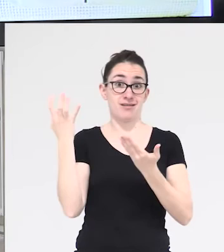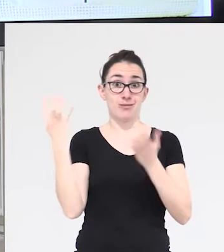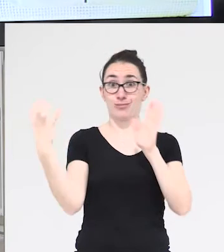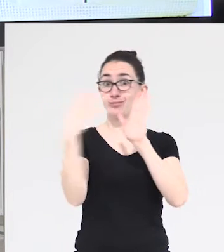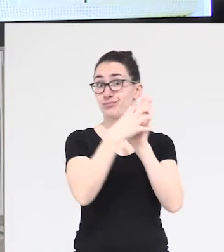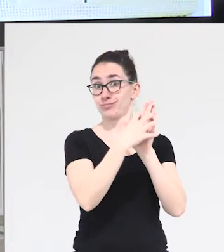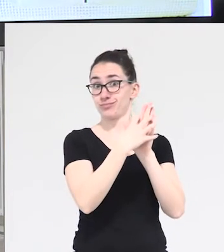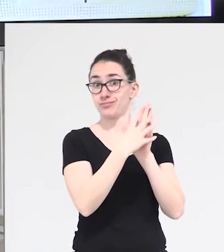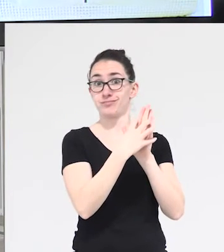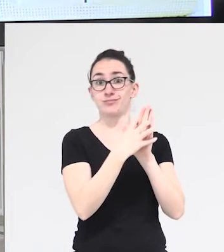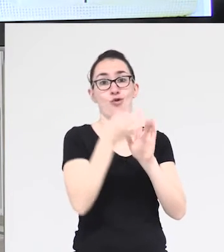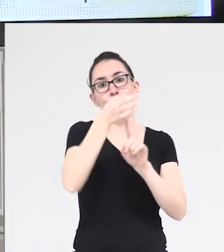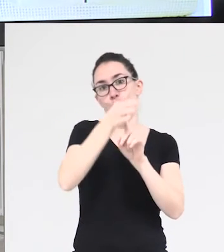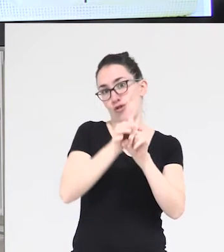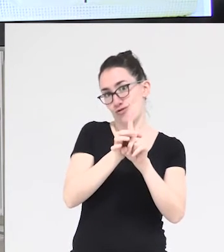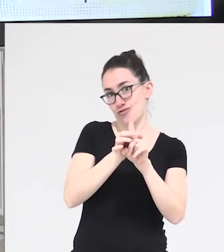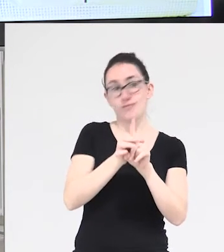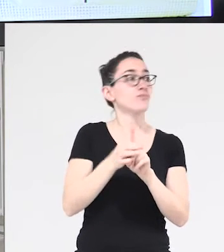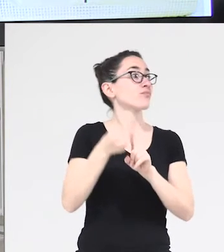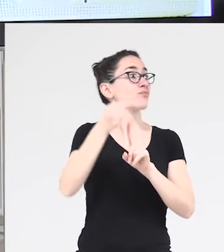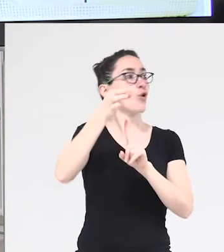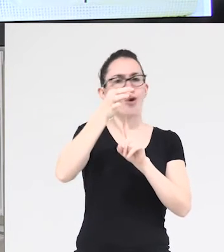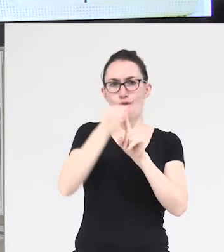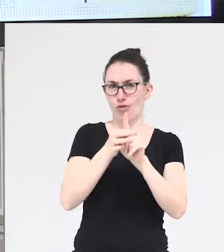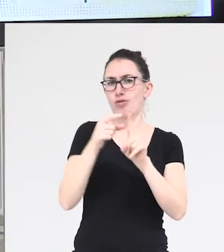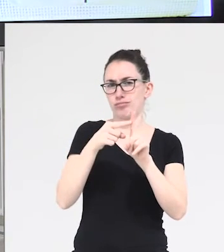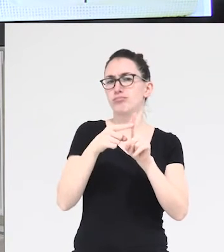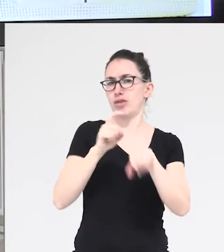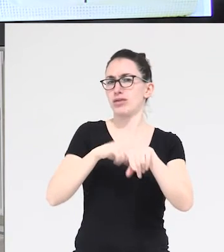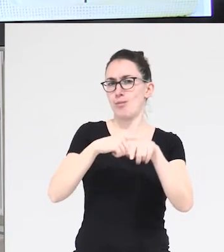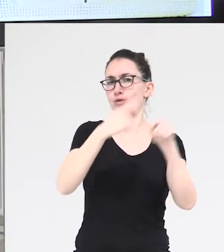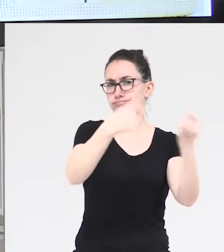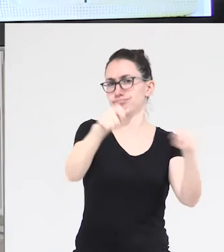esto que es un condón, ¿no? Este es un condón que circuló durante una temporada